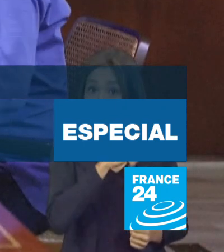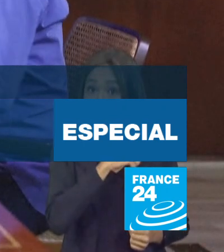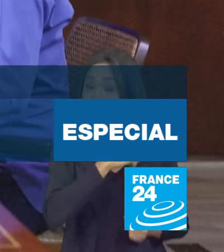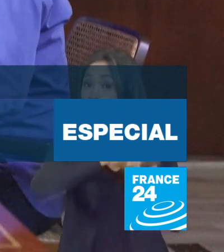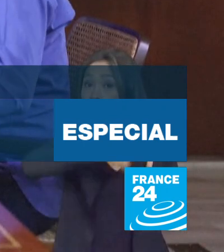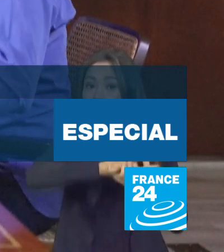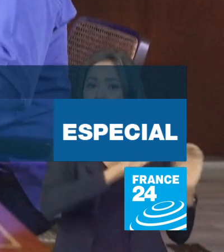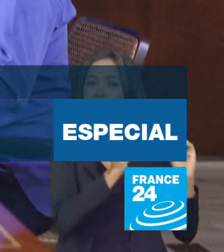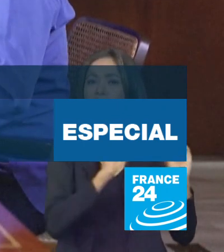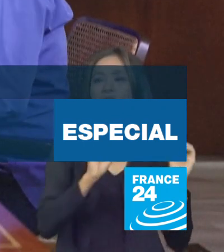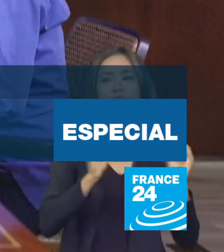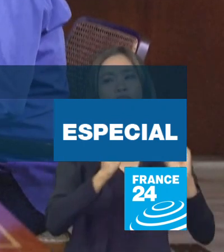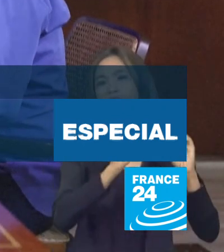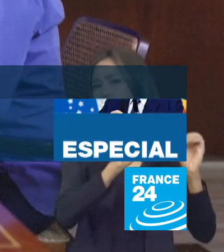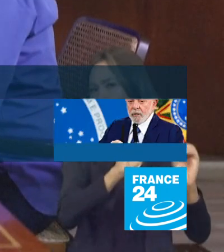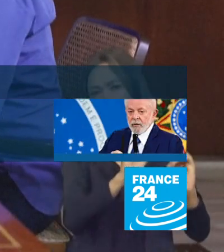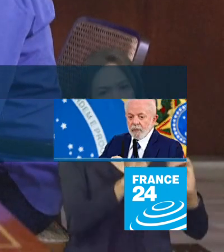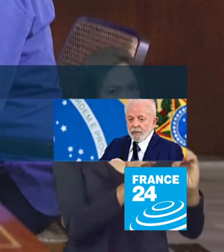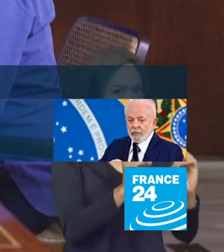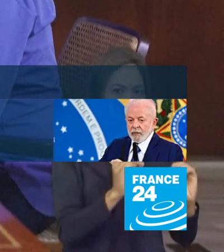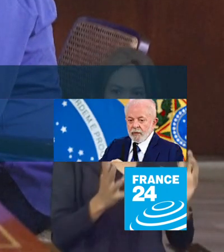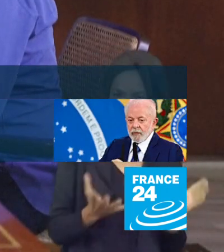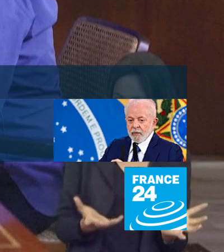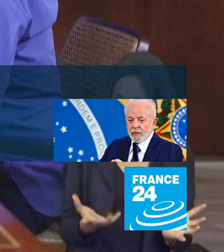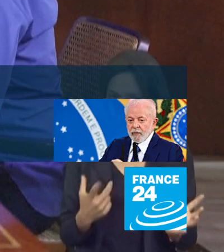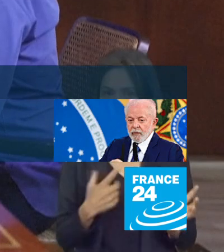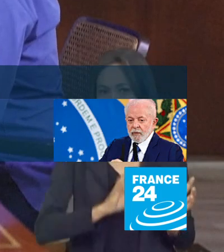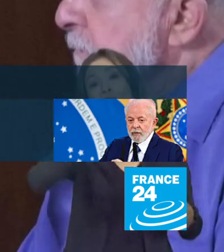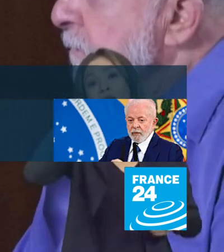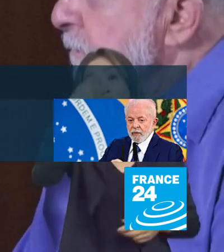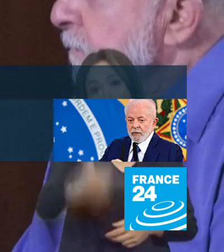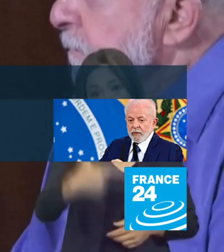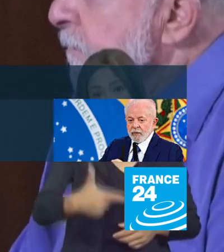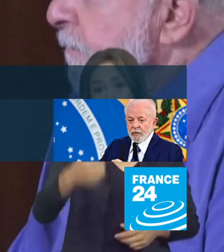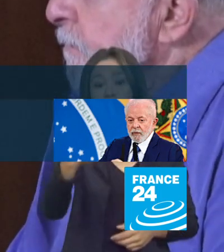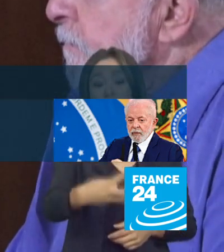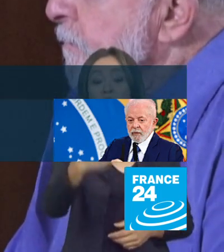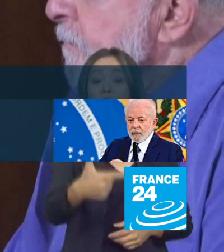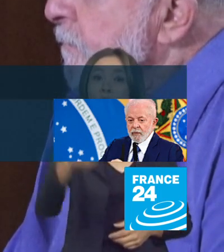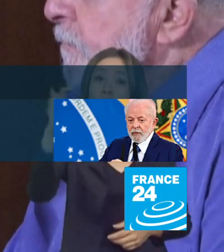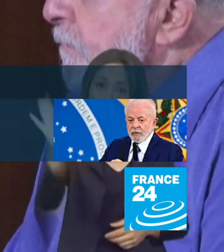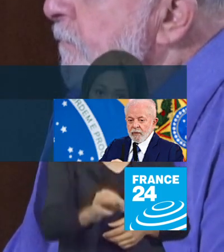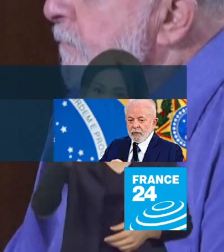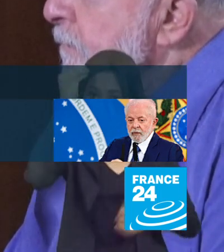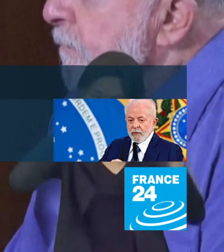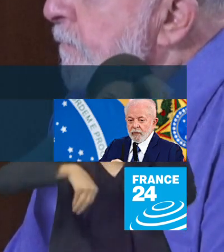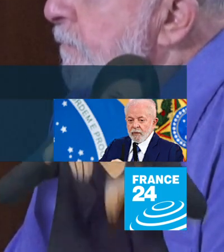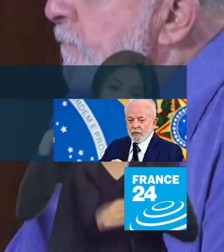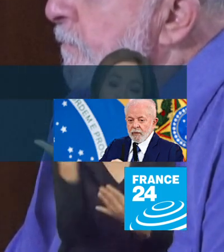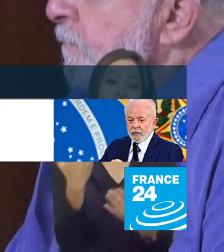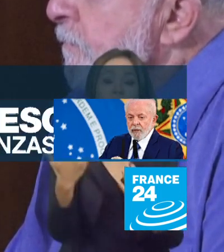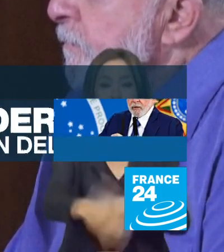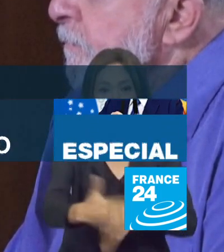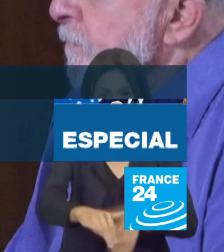tributaria a algunas cuestiones vinculadas con el stf el supremo tribunal Federal